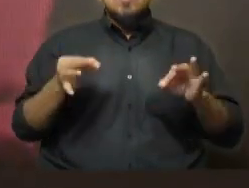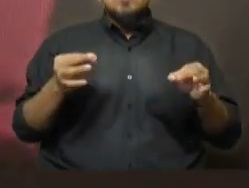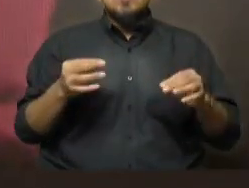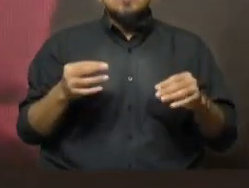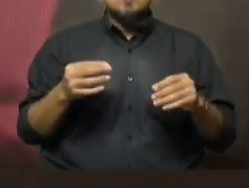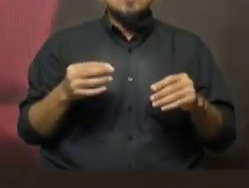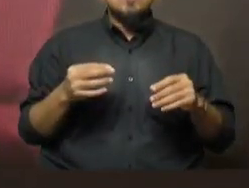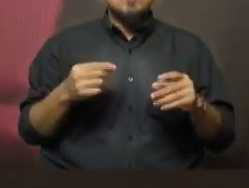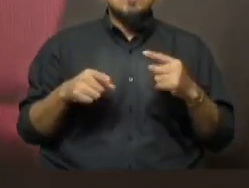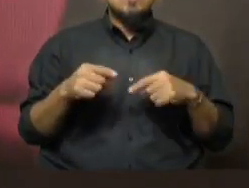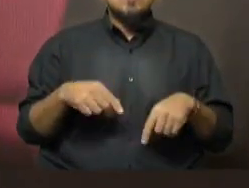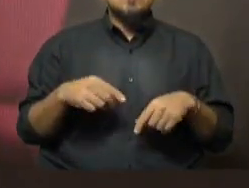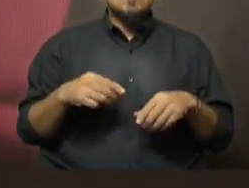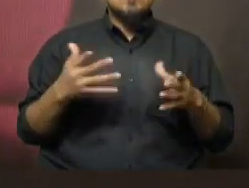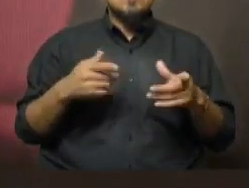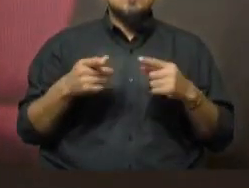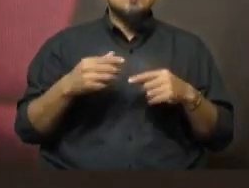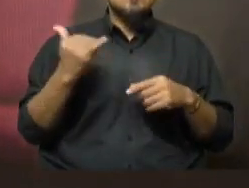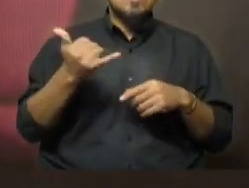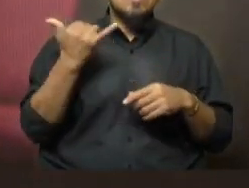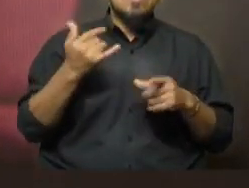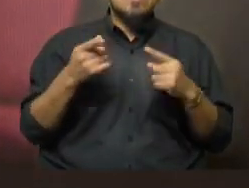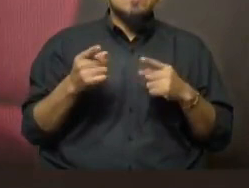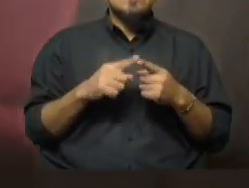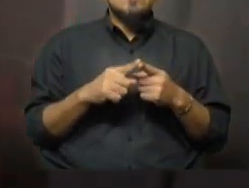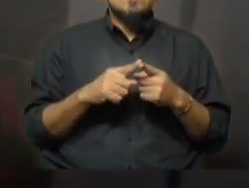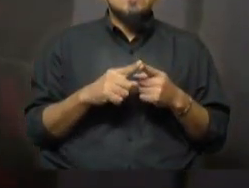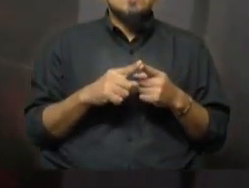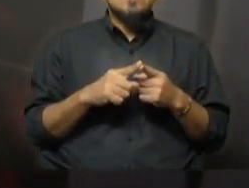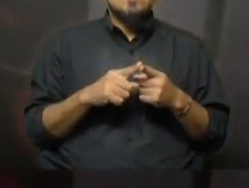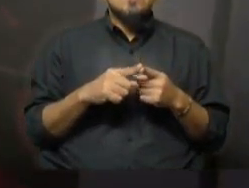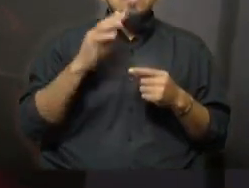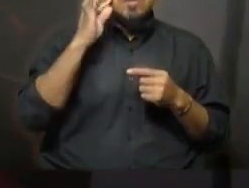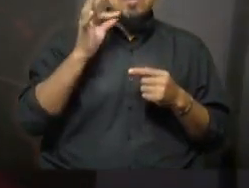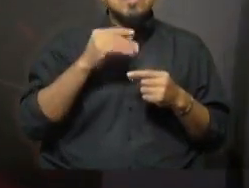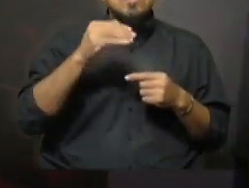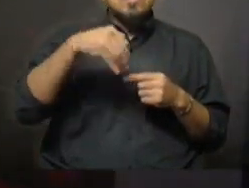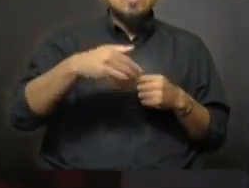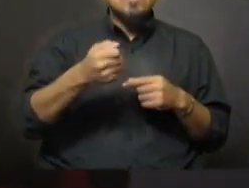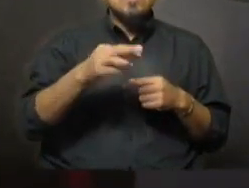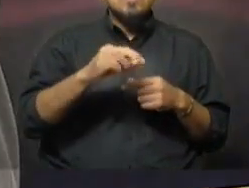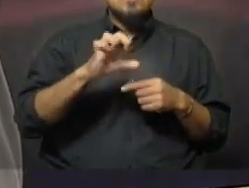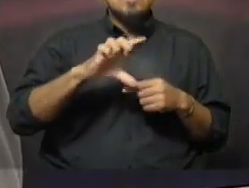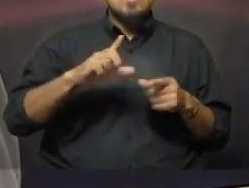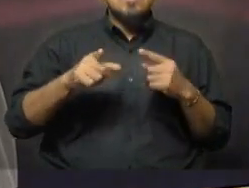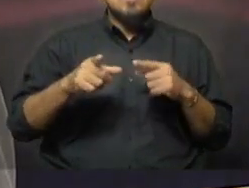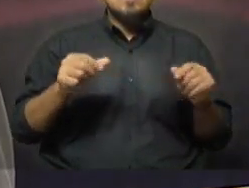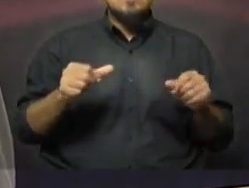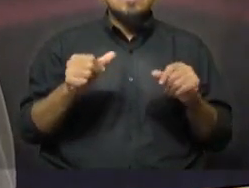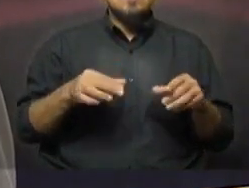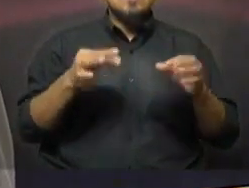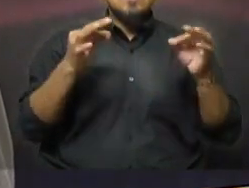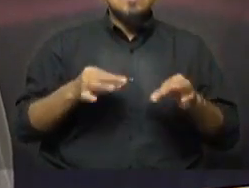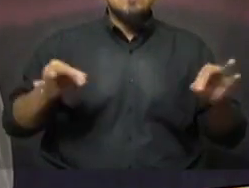Y bueno, estamos en esa desde ese tiempo. En tu caso, perdón, Mariel, que sos música, seguramente para los espectadores